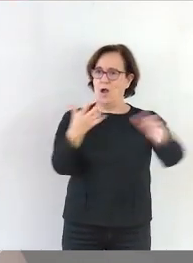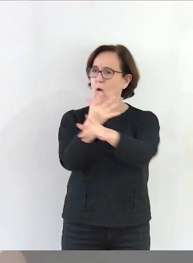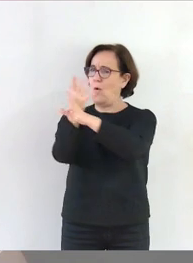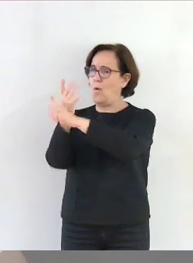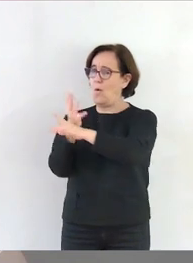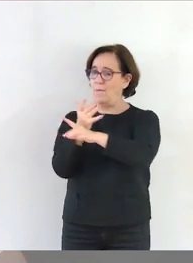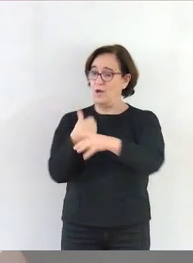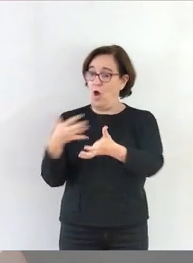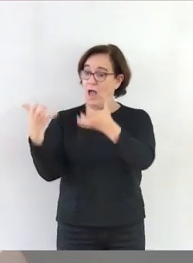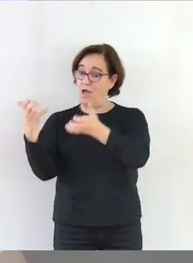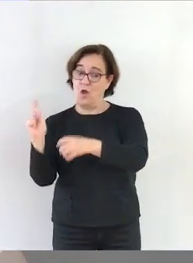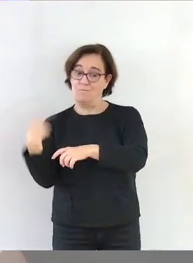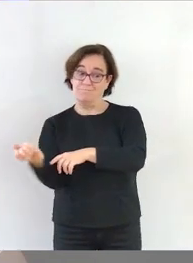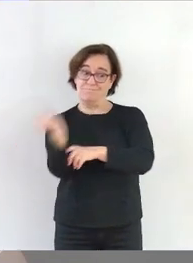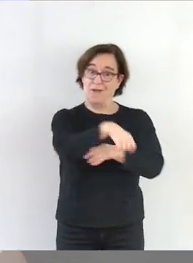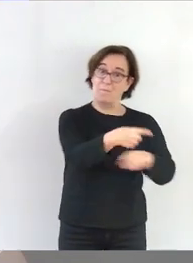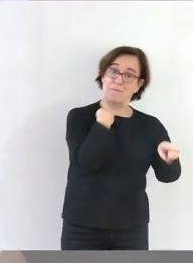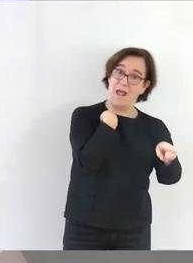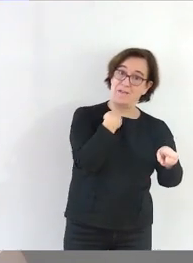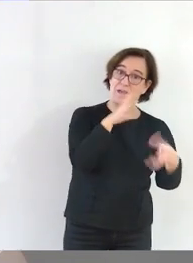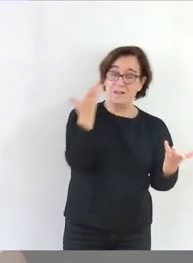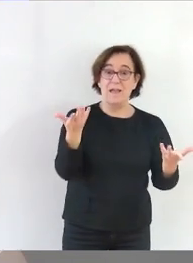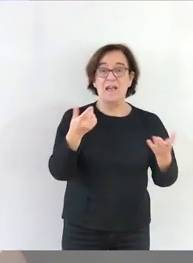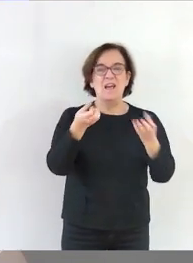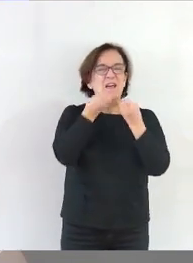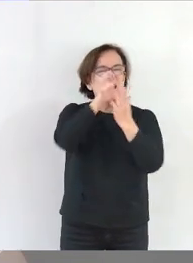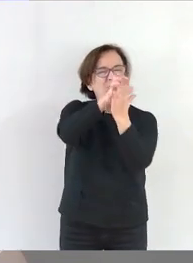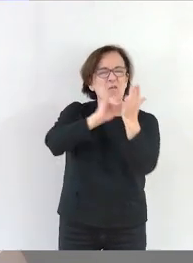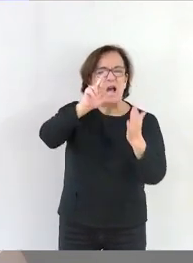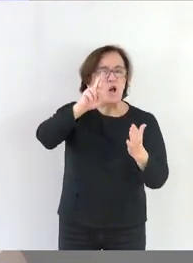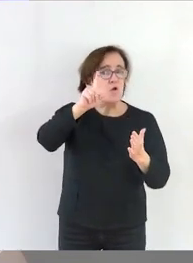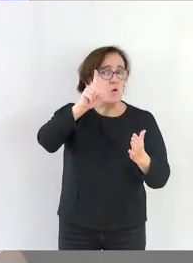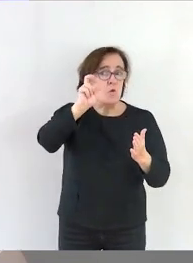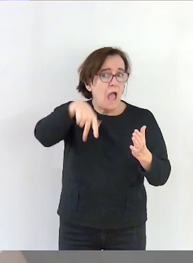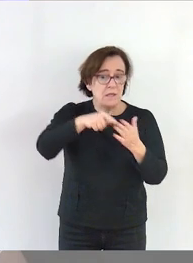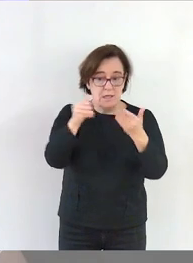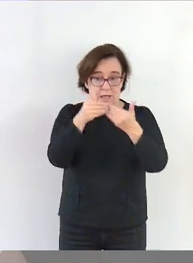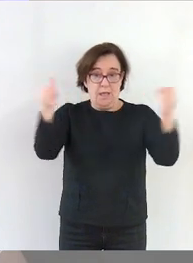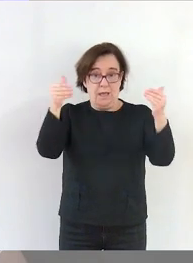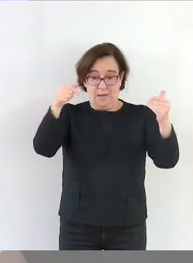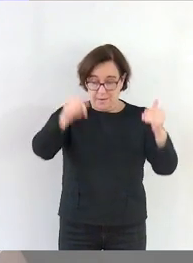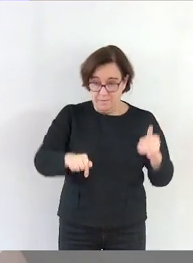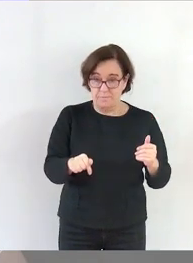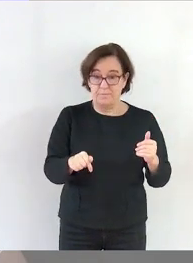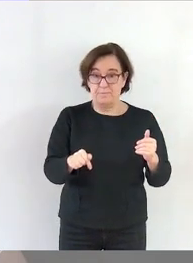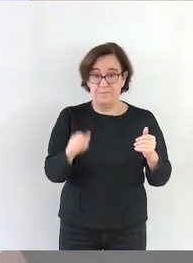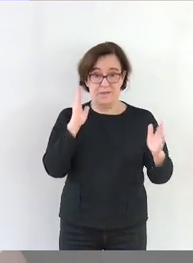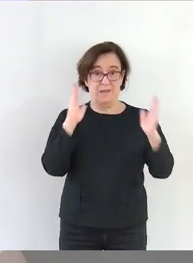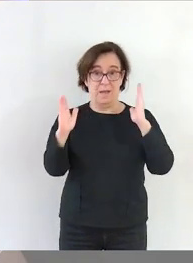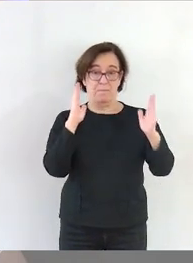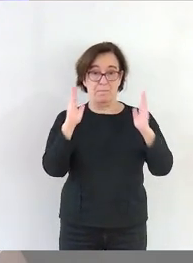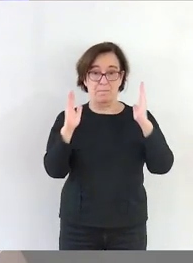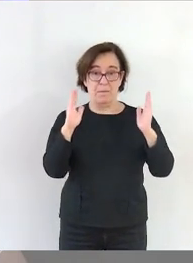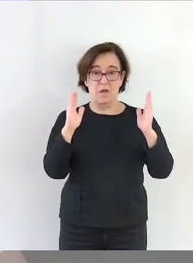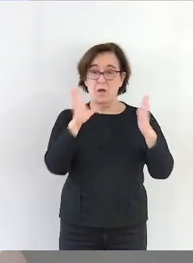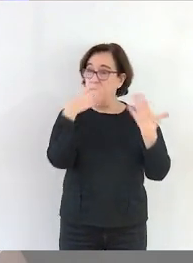lo que unos ganan los otros lo pierden el informe brut Land que es uno de los informes que que inaugura esta este momento no de